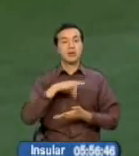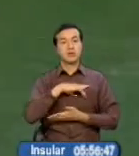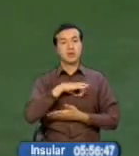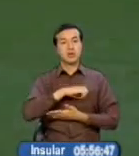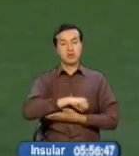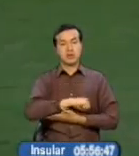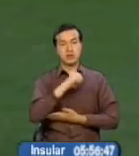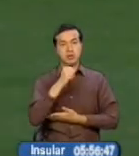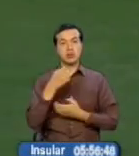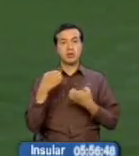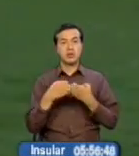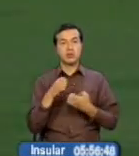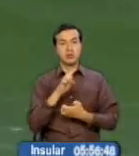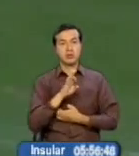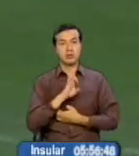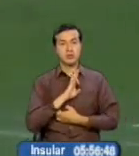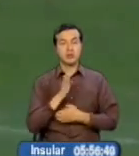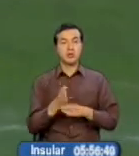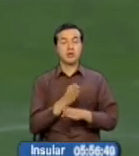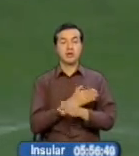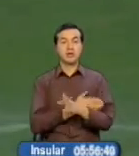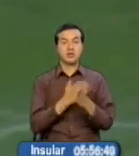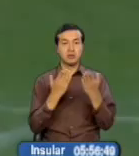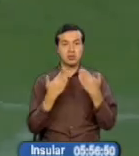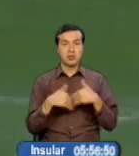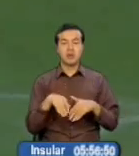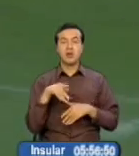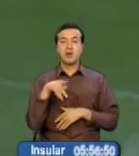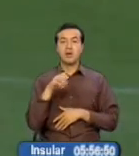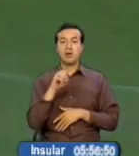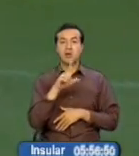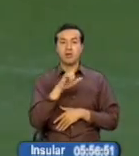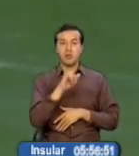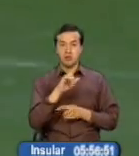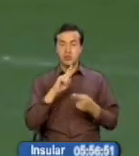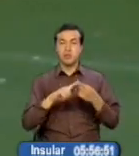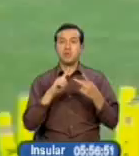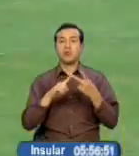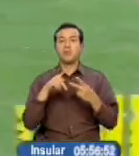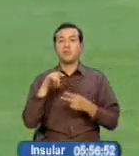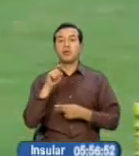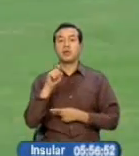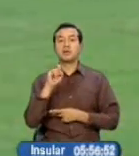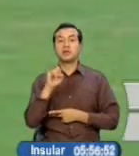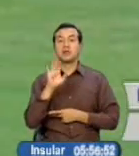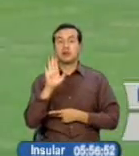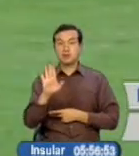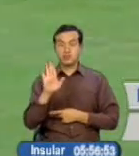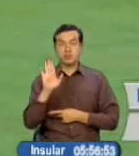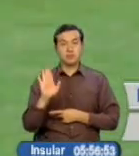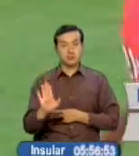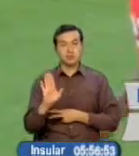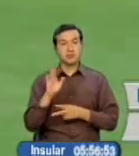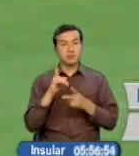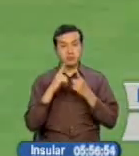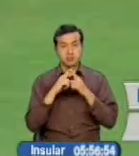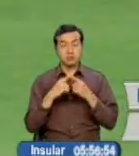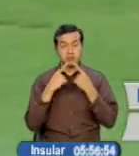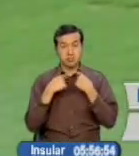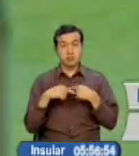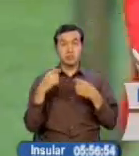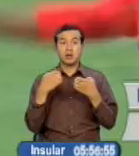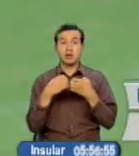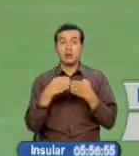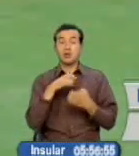América el equipo chileno. Antes lo había hecho con Jorge Sampaoli, en este momento lo hace con Juan Antonio Pizzi. Y hay que mencionar que esta selección